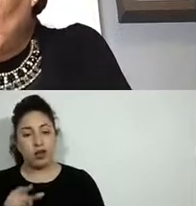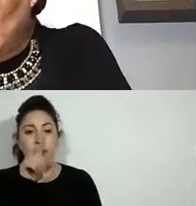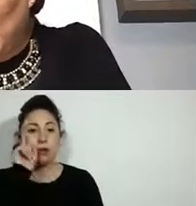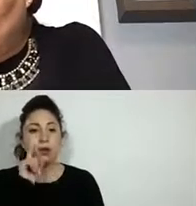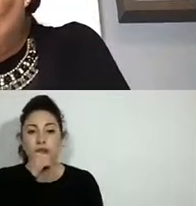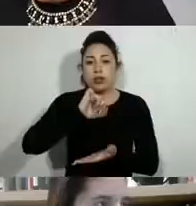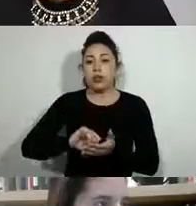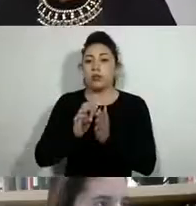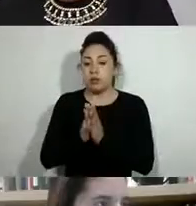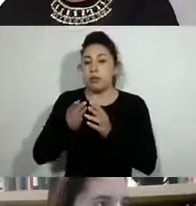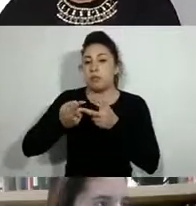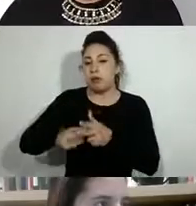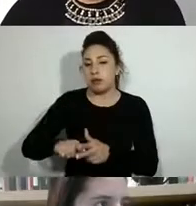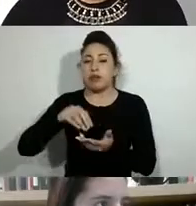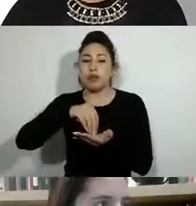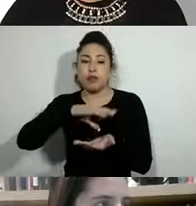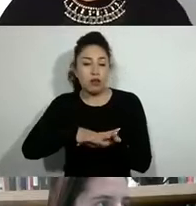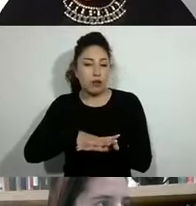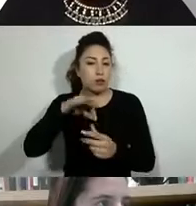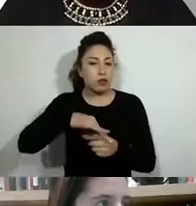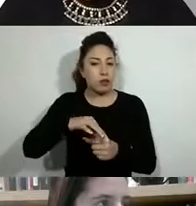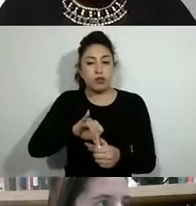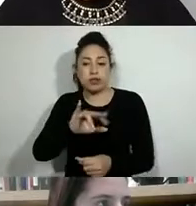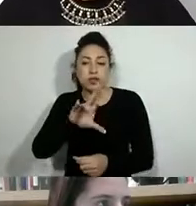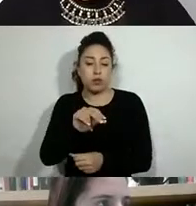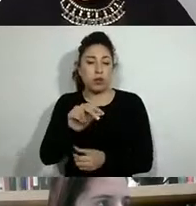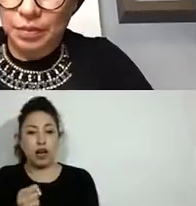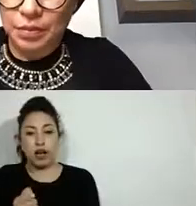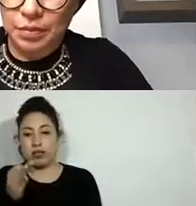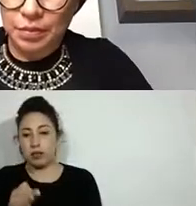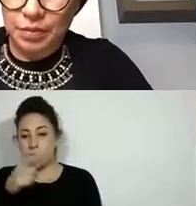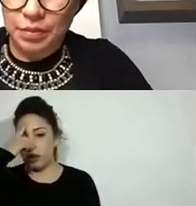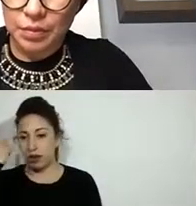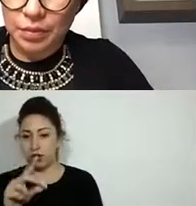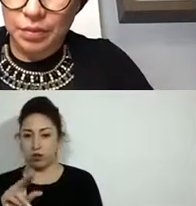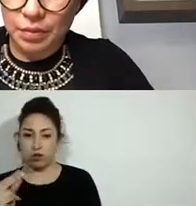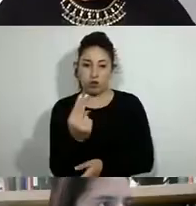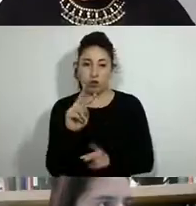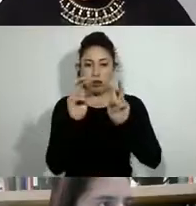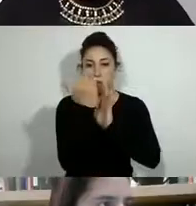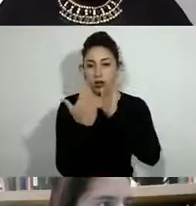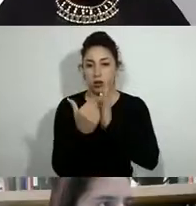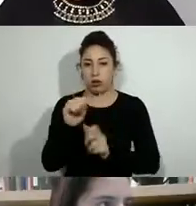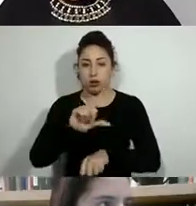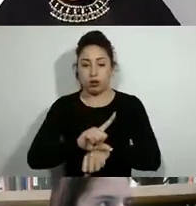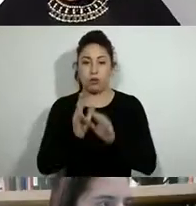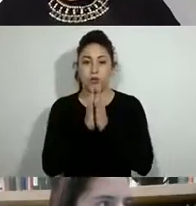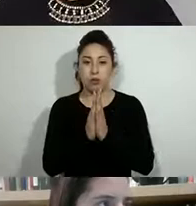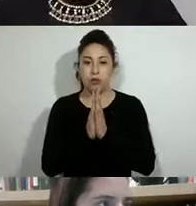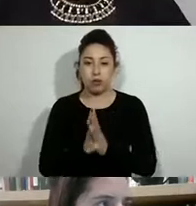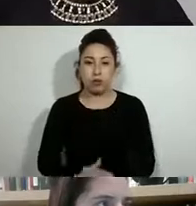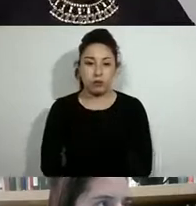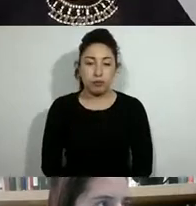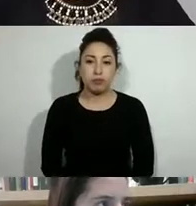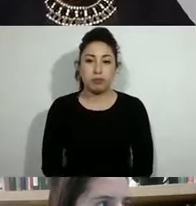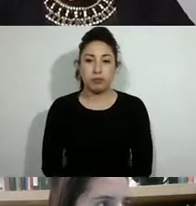diputada secretaria sírvase preguntar si estamos en condiciones de obviar la lectura del orden del día y aprobarla en sus términos